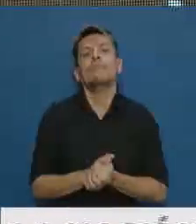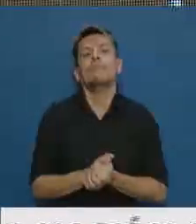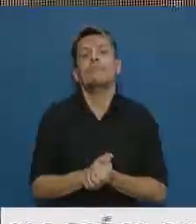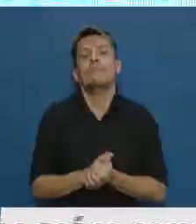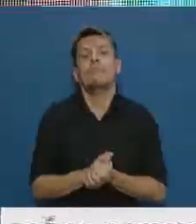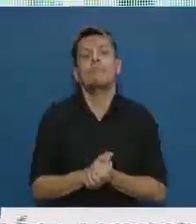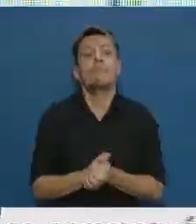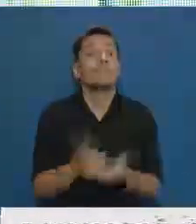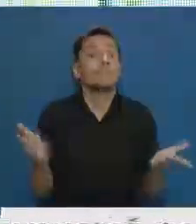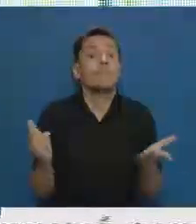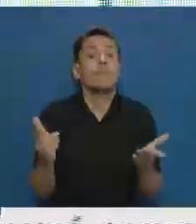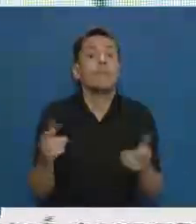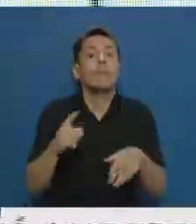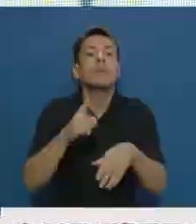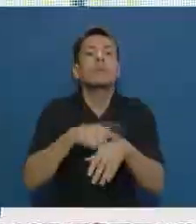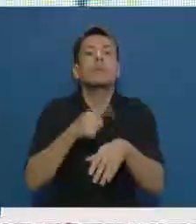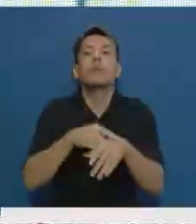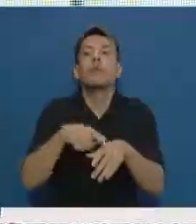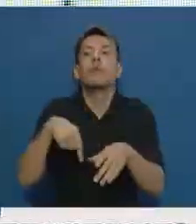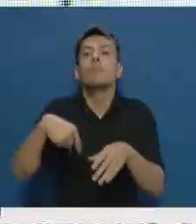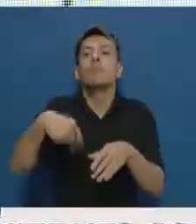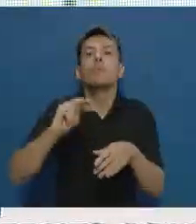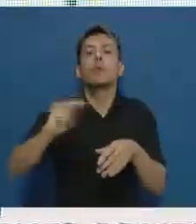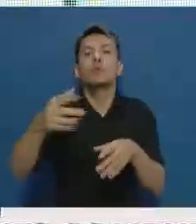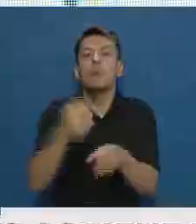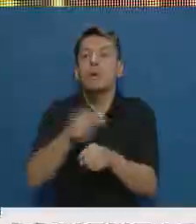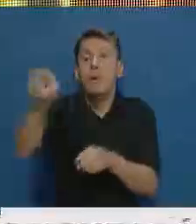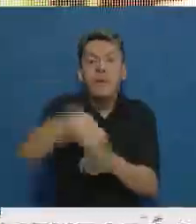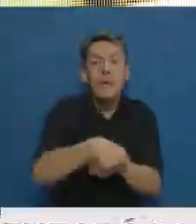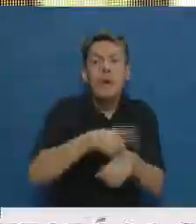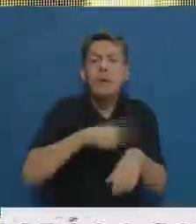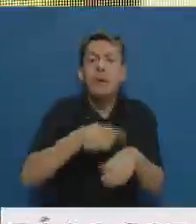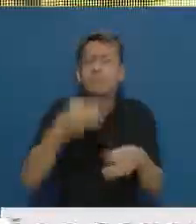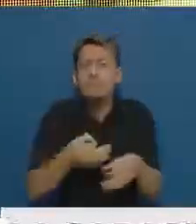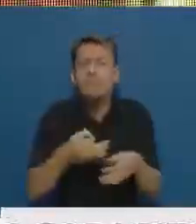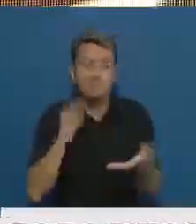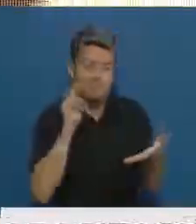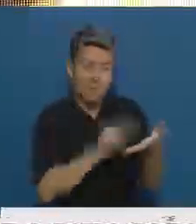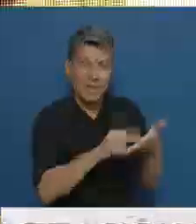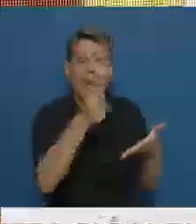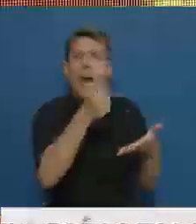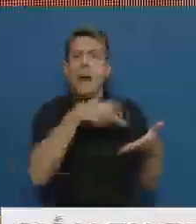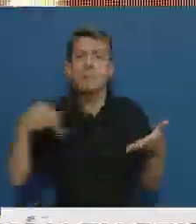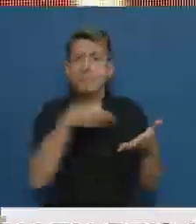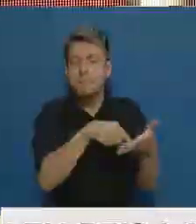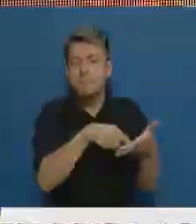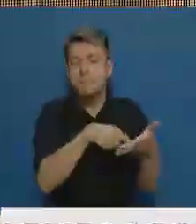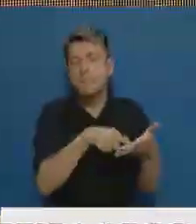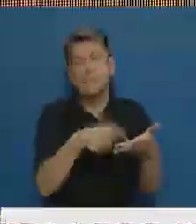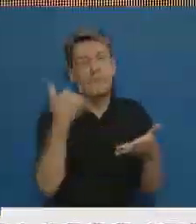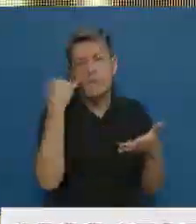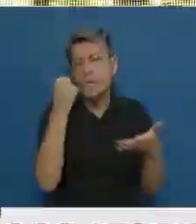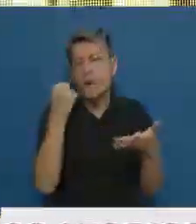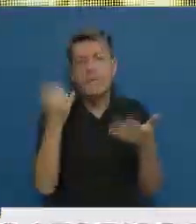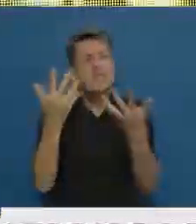lado. Saber cuánto falta para que llegue el próximo con exactitud. Eso lo hemos hecho en base al sistema inteligente de transporte que tenemos, en el cual